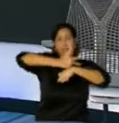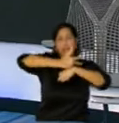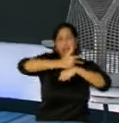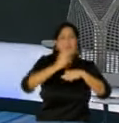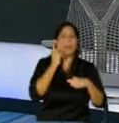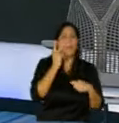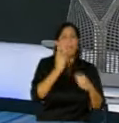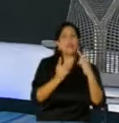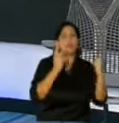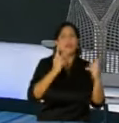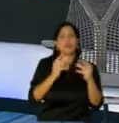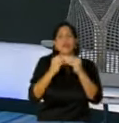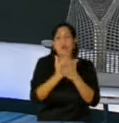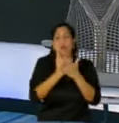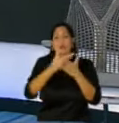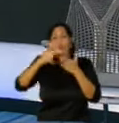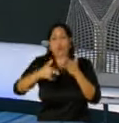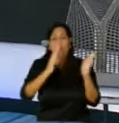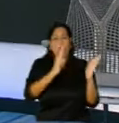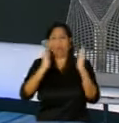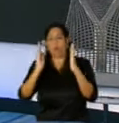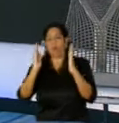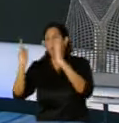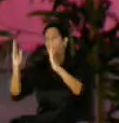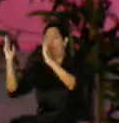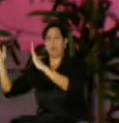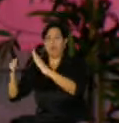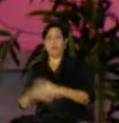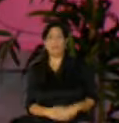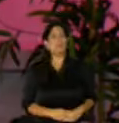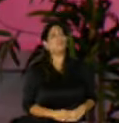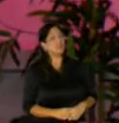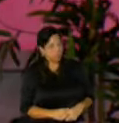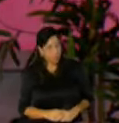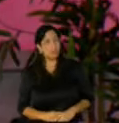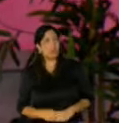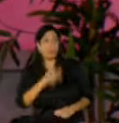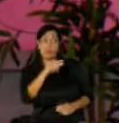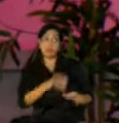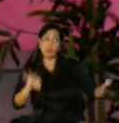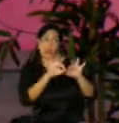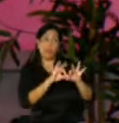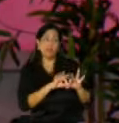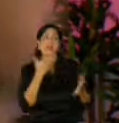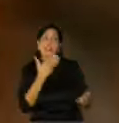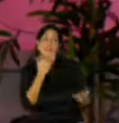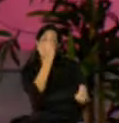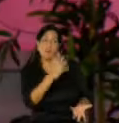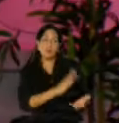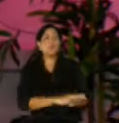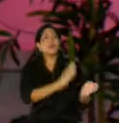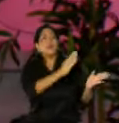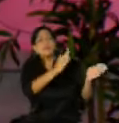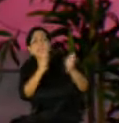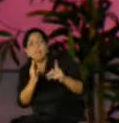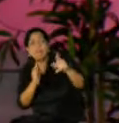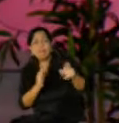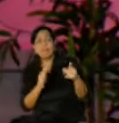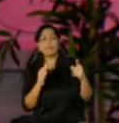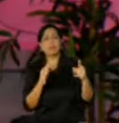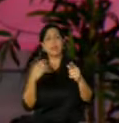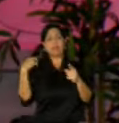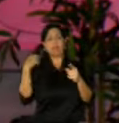todo todavía. Sí. Sí, esos son datos bien importantes y gracias por esa información. Ahora quisiera dirigirme al secretario del Departamento